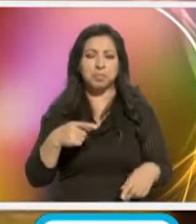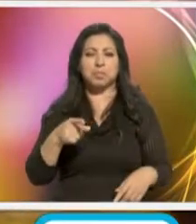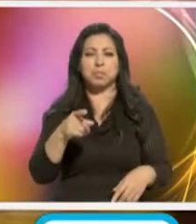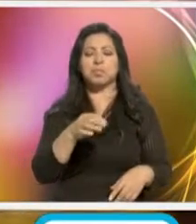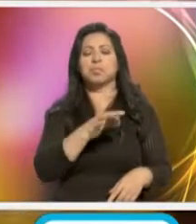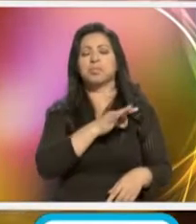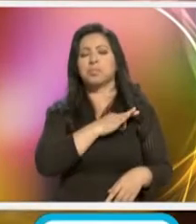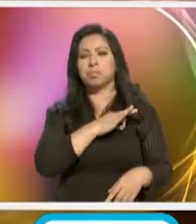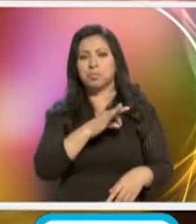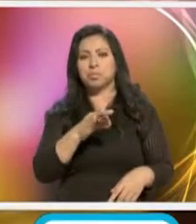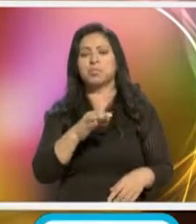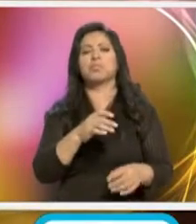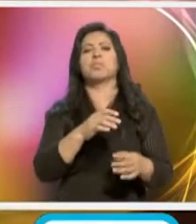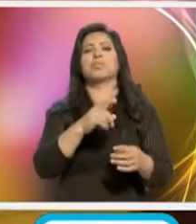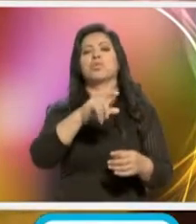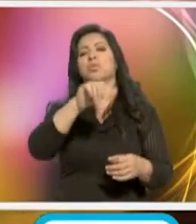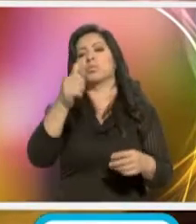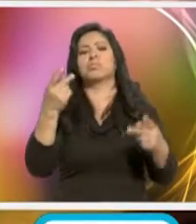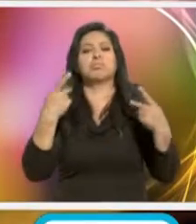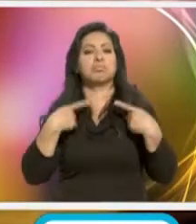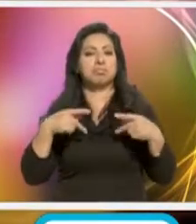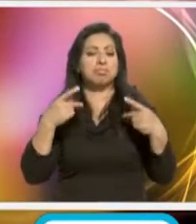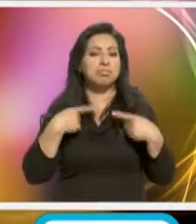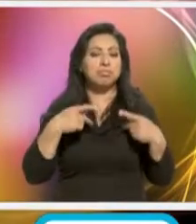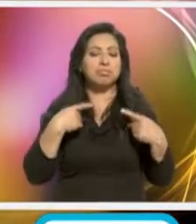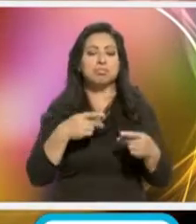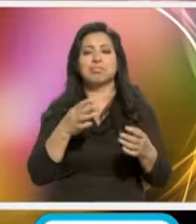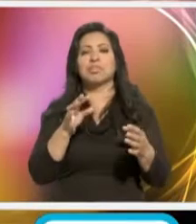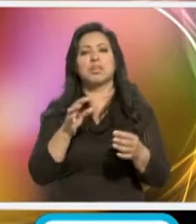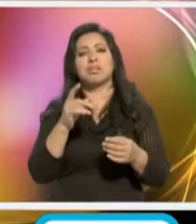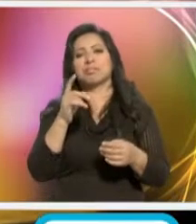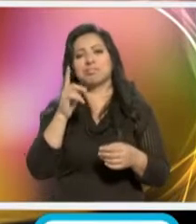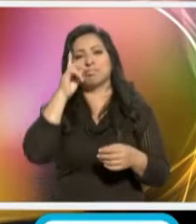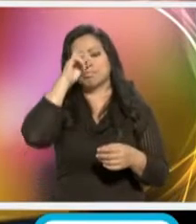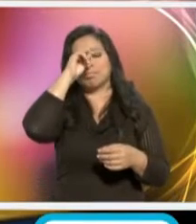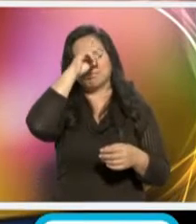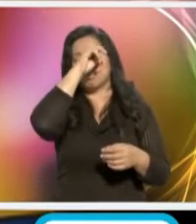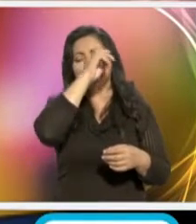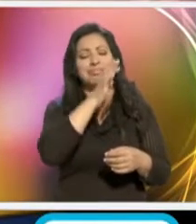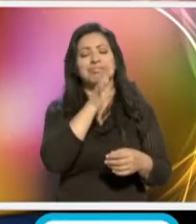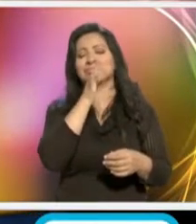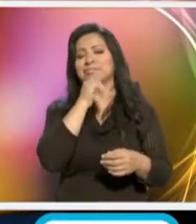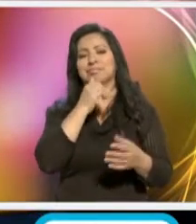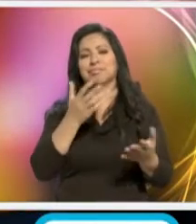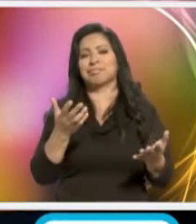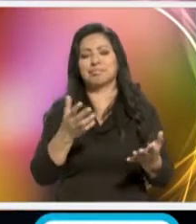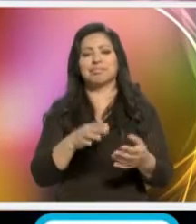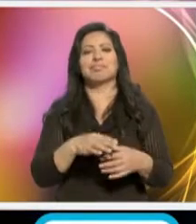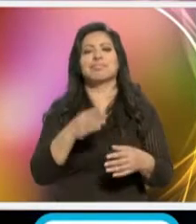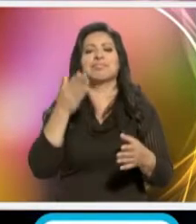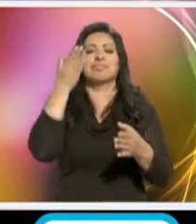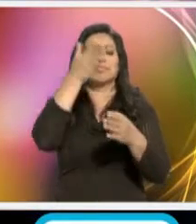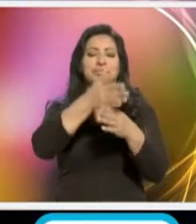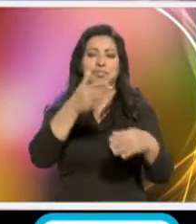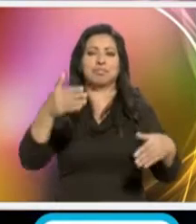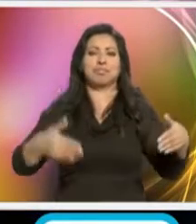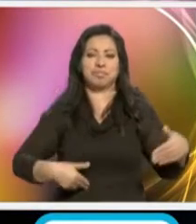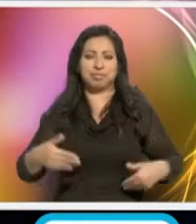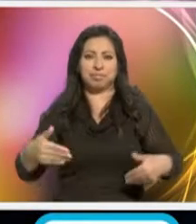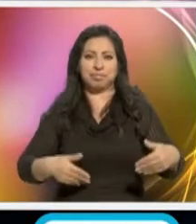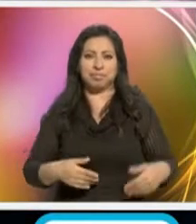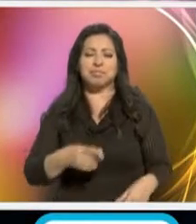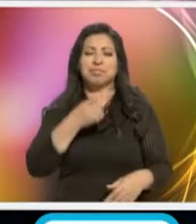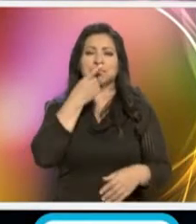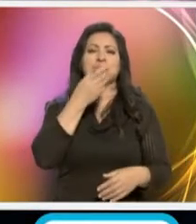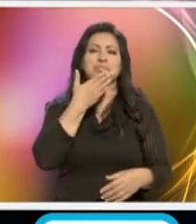otras comunidades, otra gente que poco tiene esta fortuna, ¿no? Entonces hablamos de un compromiso social como para